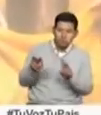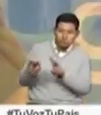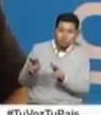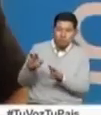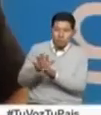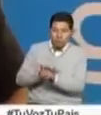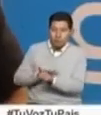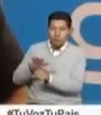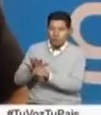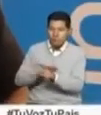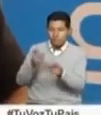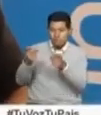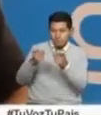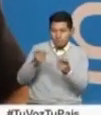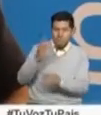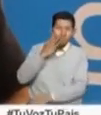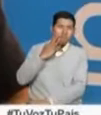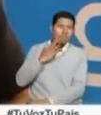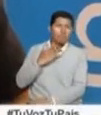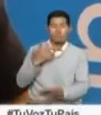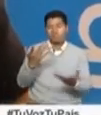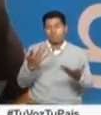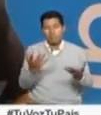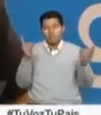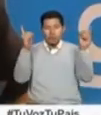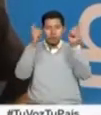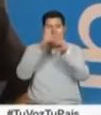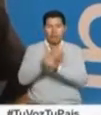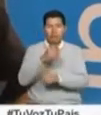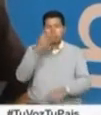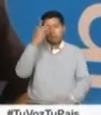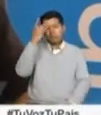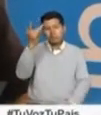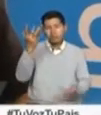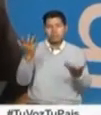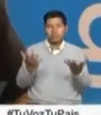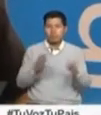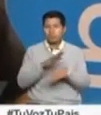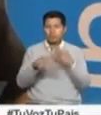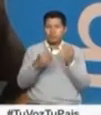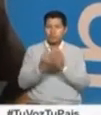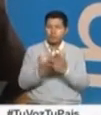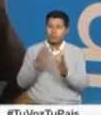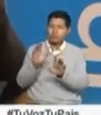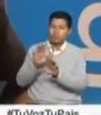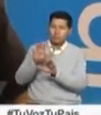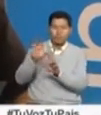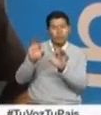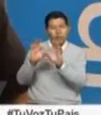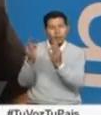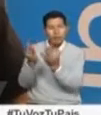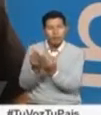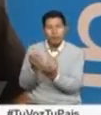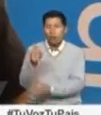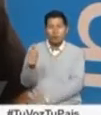tan difícil porque topa temas de relaciones privadas, afectivas, en el ámbito de la familia, muchas veces,